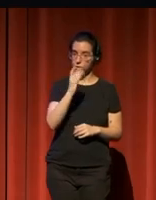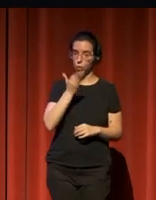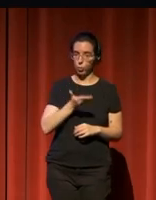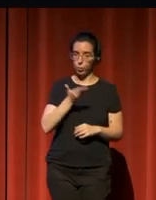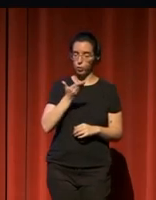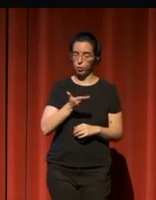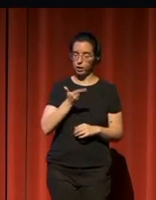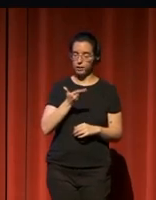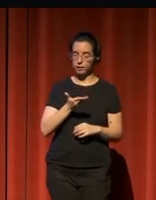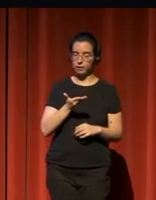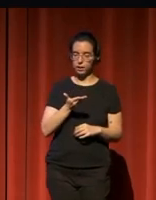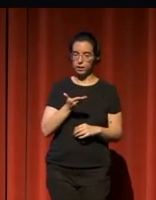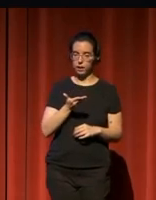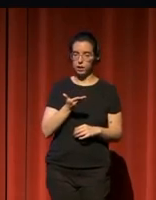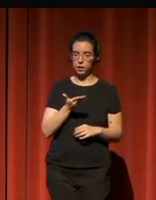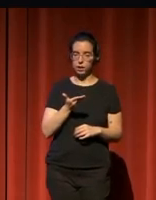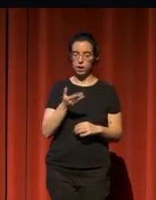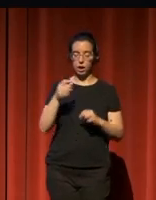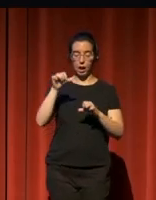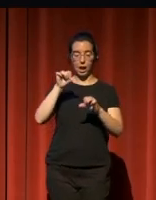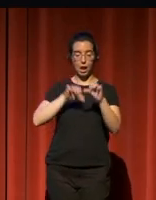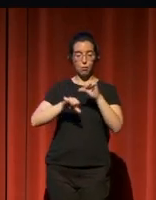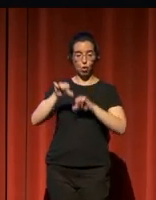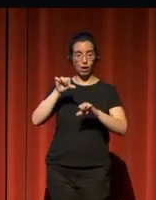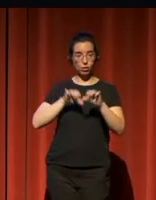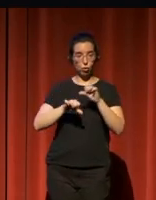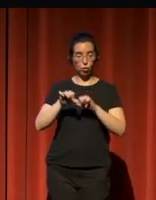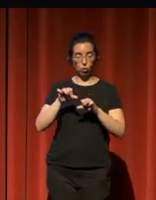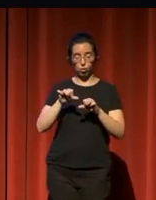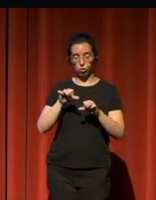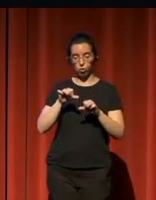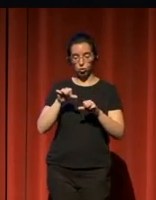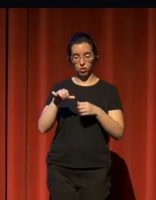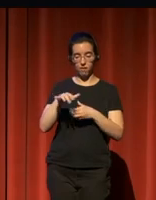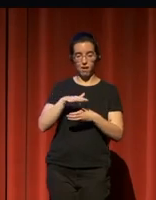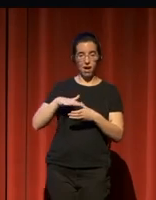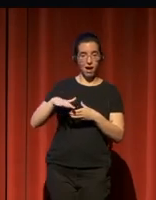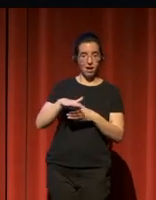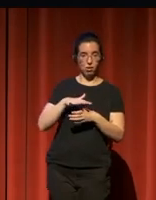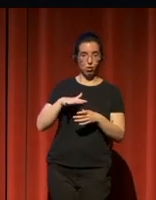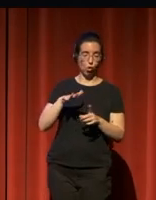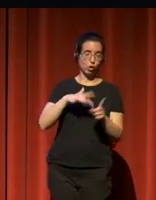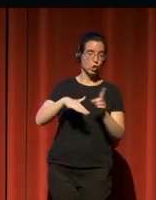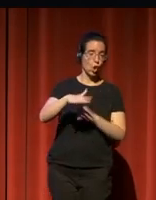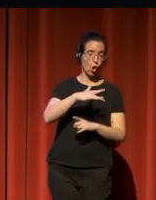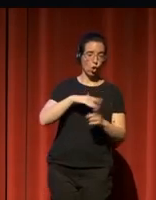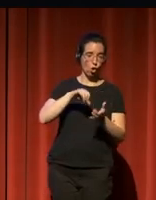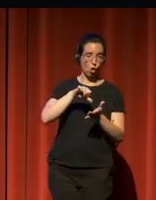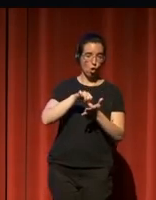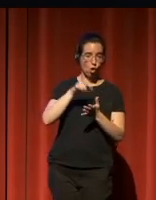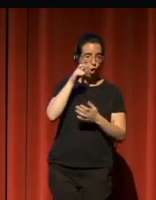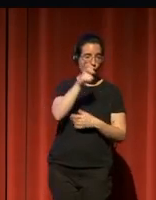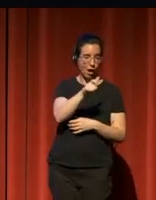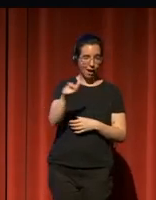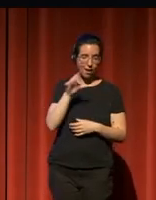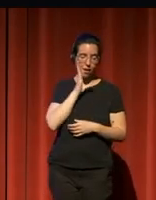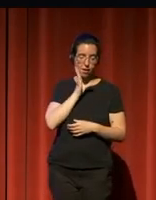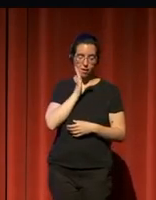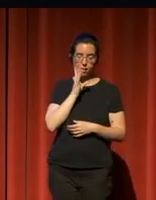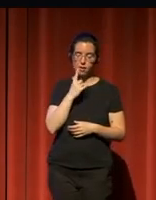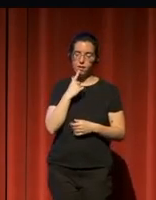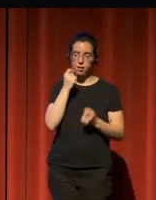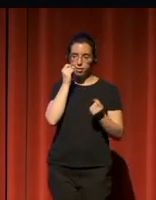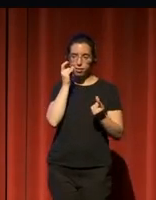realiza desde aquellos desde aquellos laboratorios realizados en este tipo de barrios o de entornos locales que mencionábamos es que se se